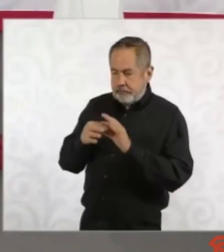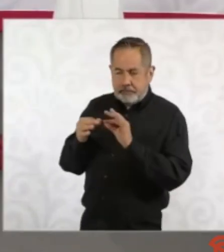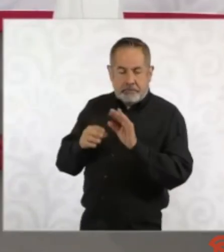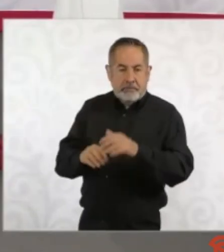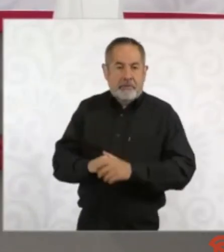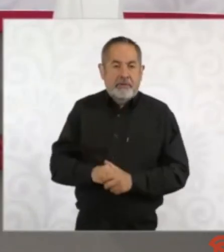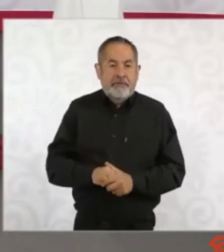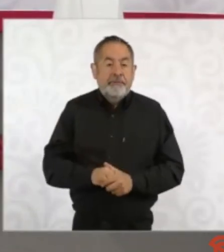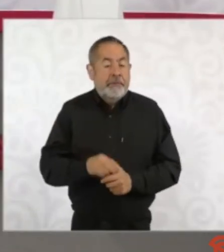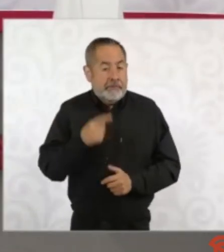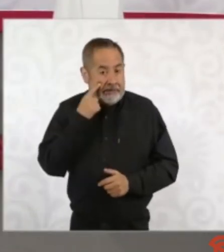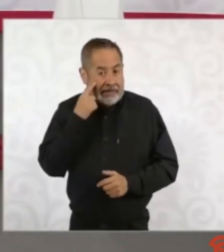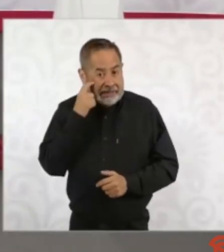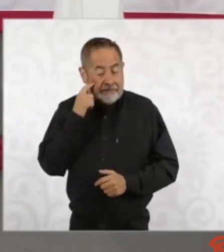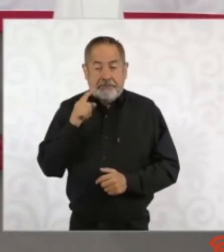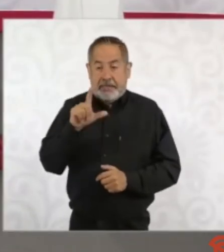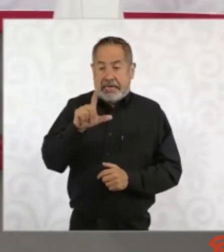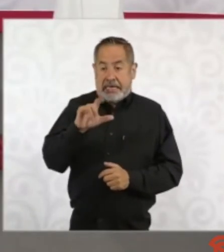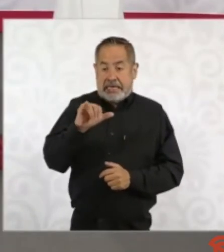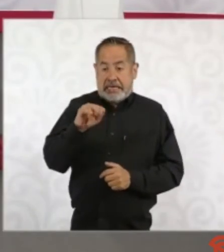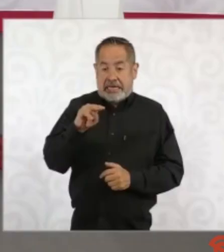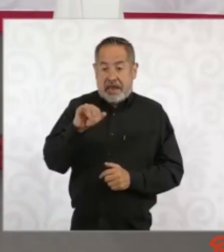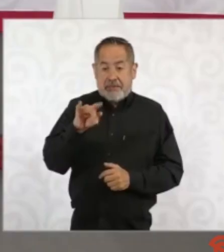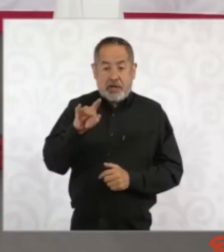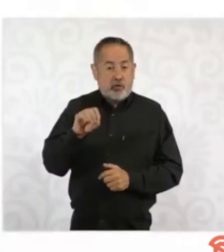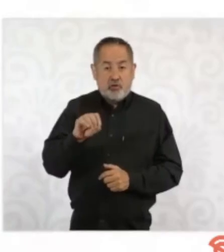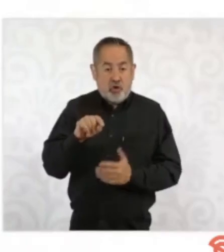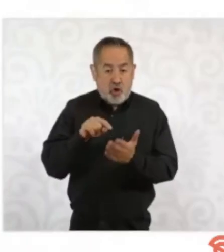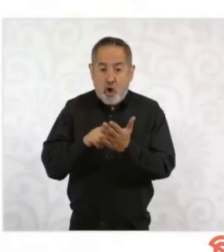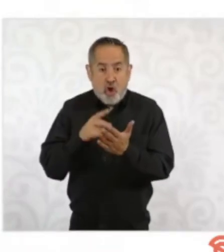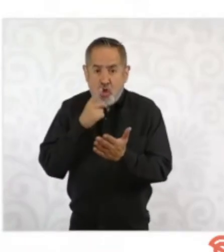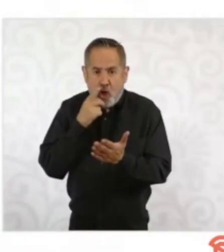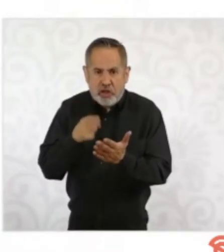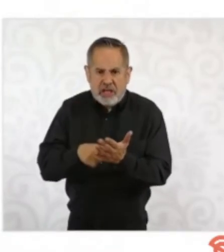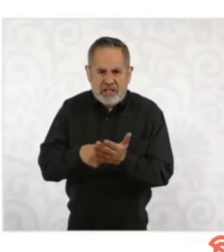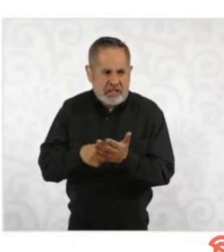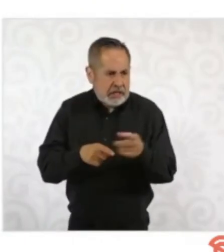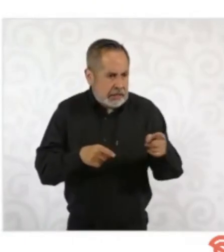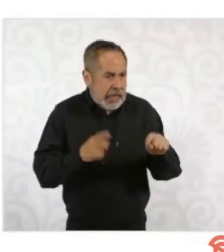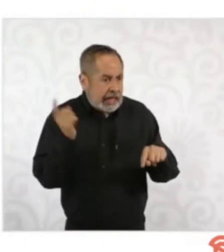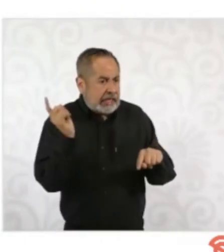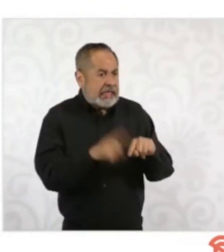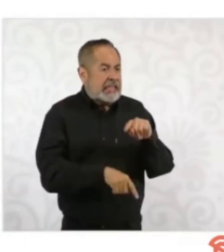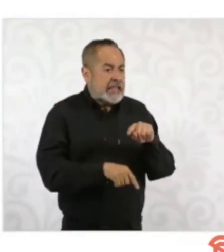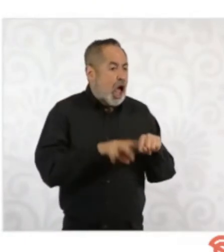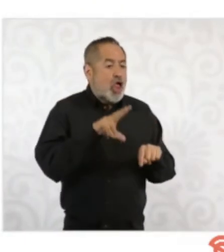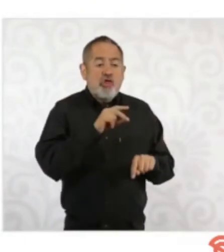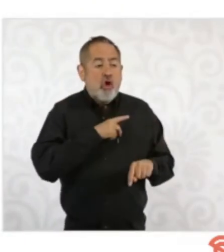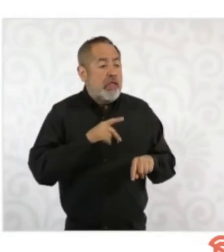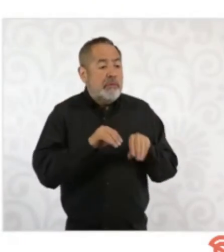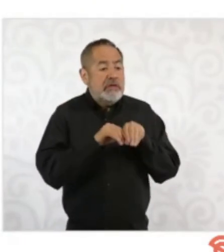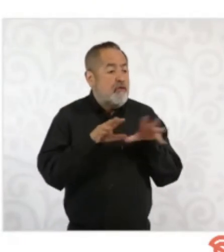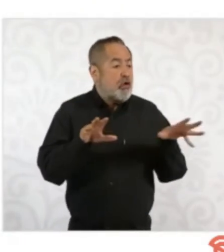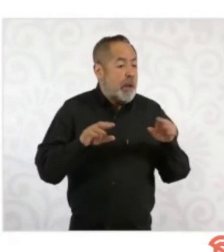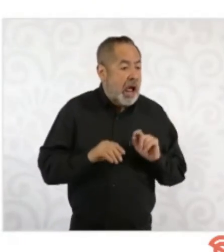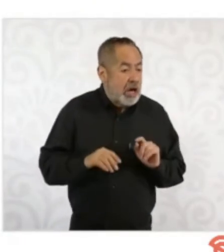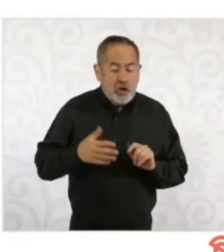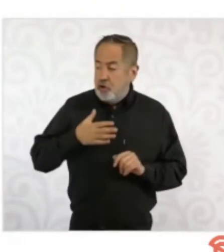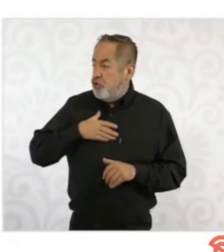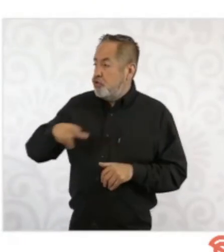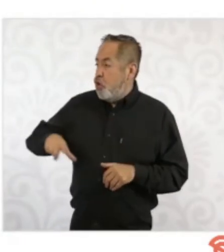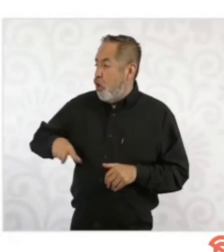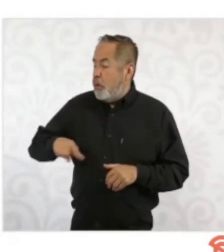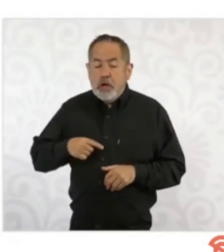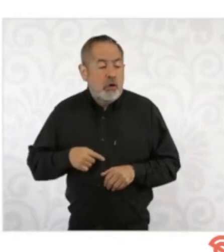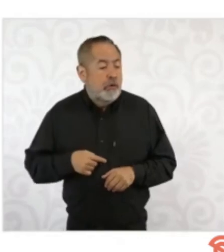sigue, no hablan en ningún caso de que se sancione contenidos, de que sea el Estado el que